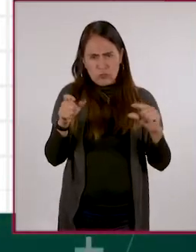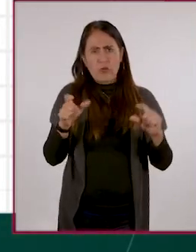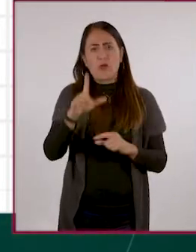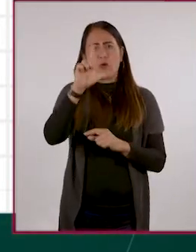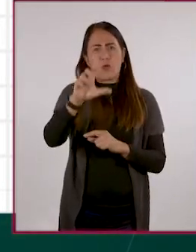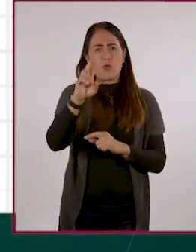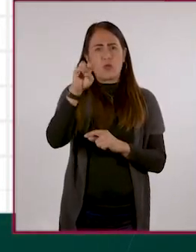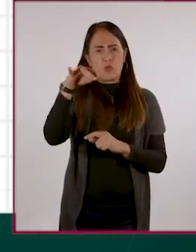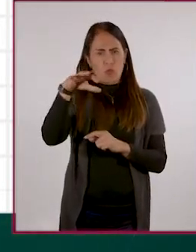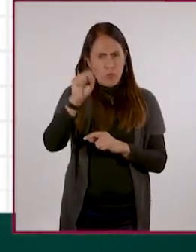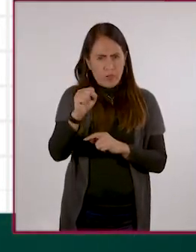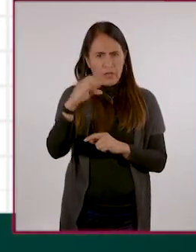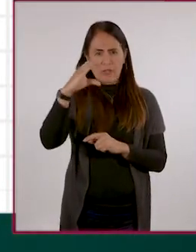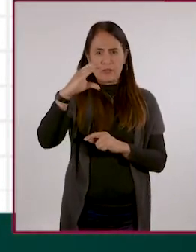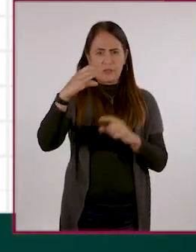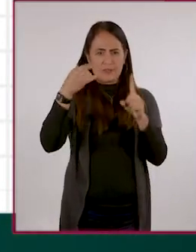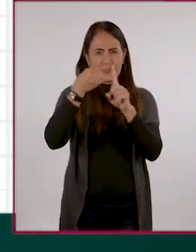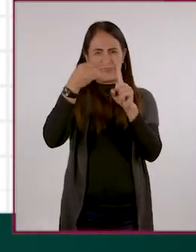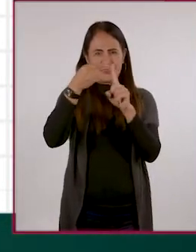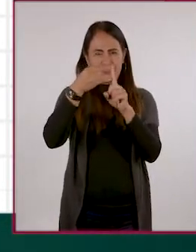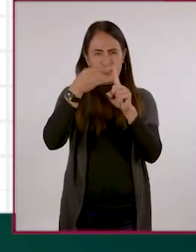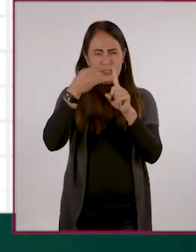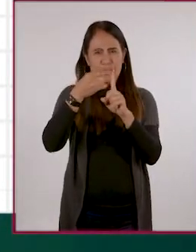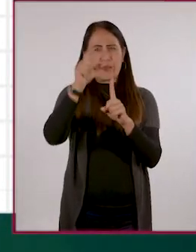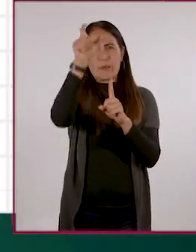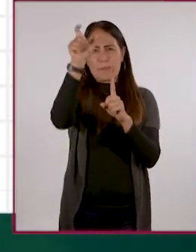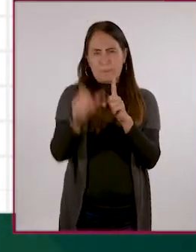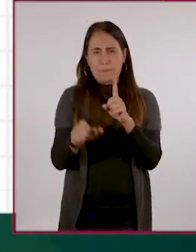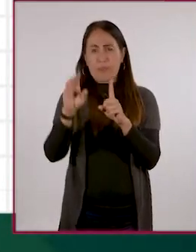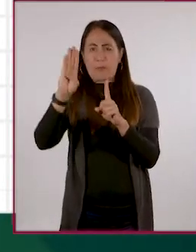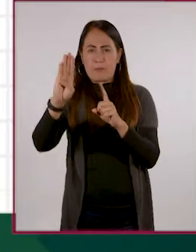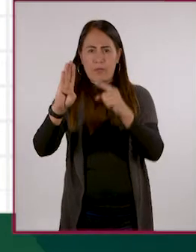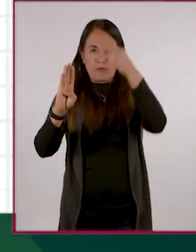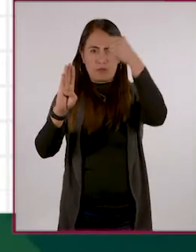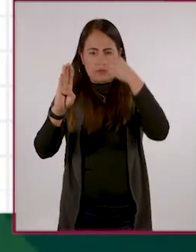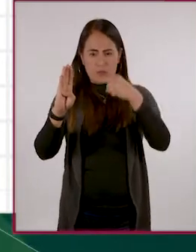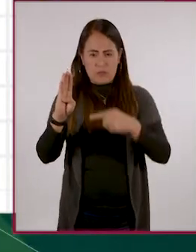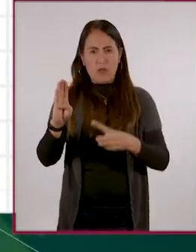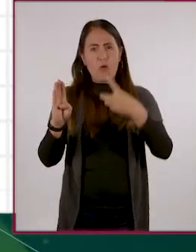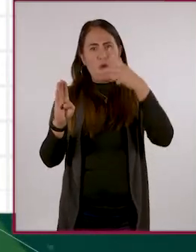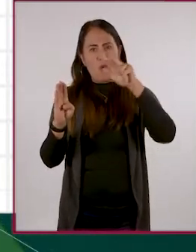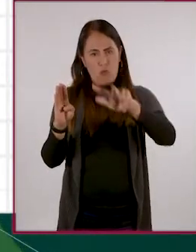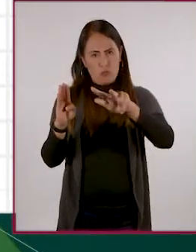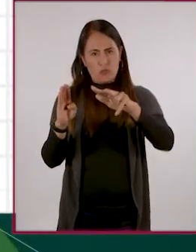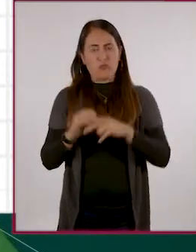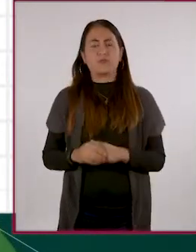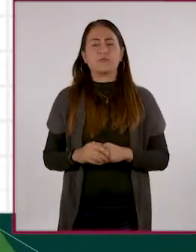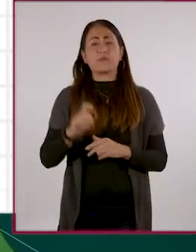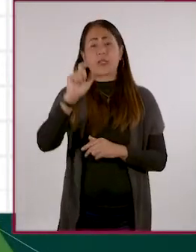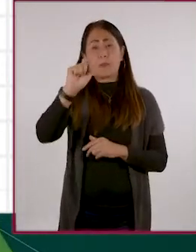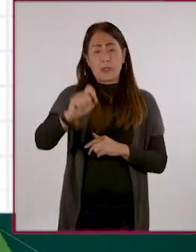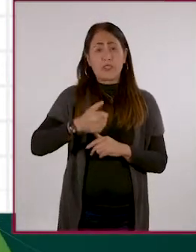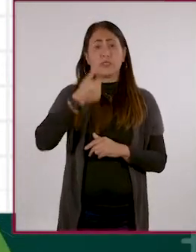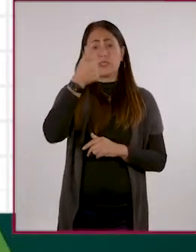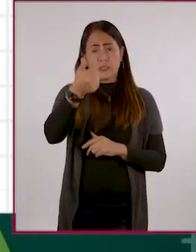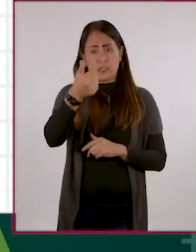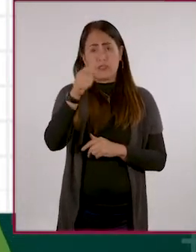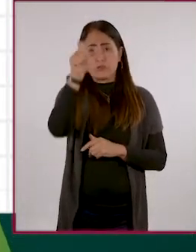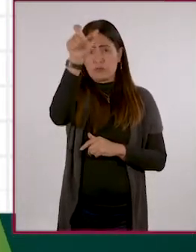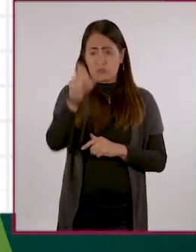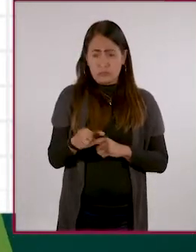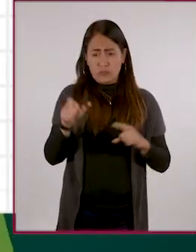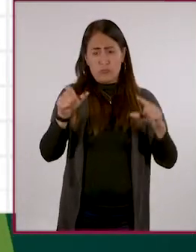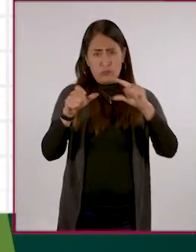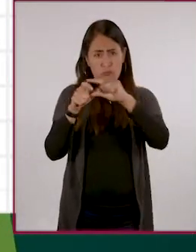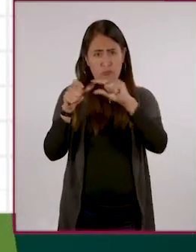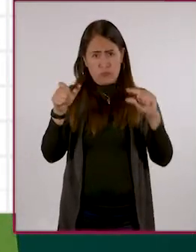que el dato luna se encuentra en la celda ubicada en la columna B, fila 8, y el dato 26 está en la